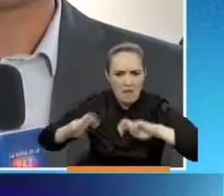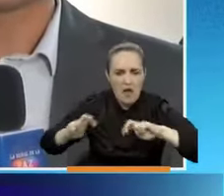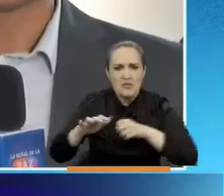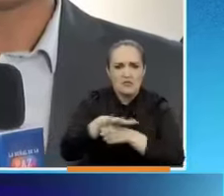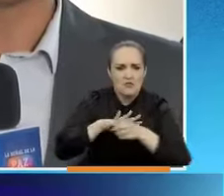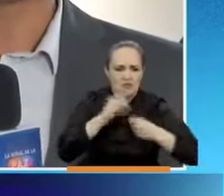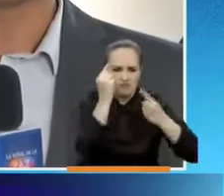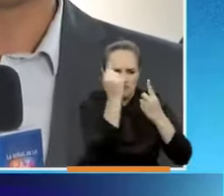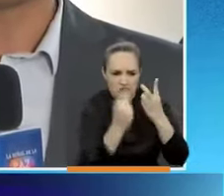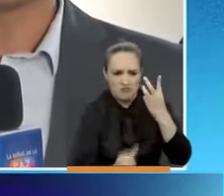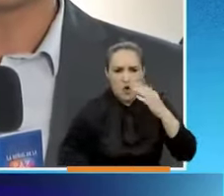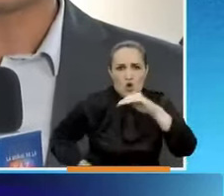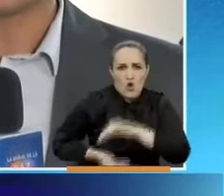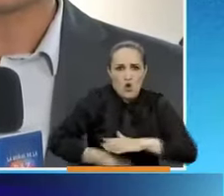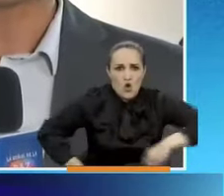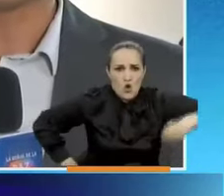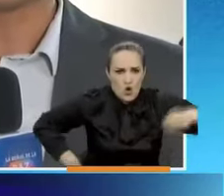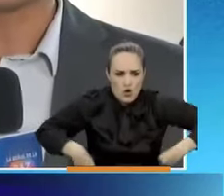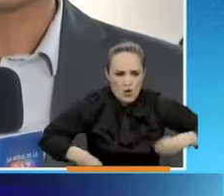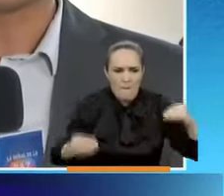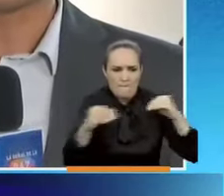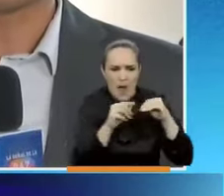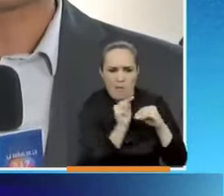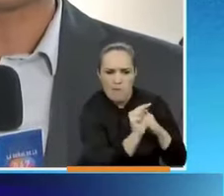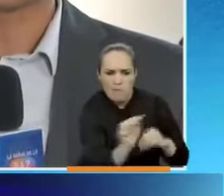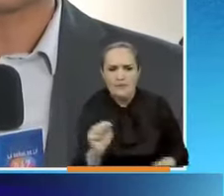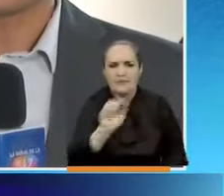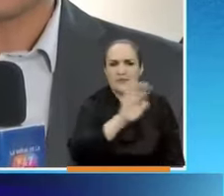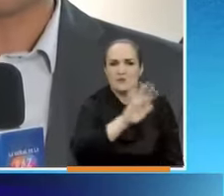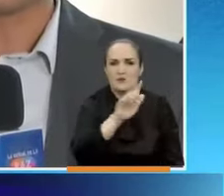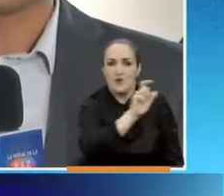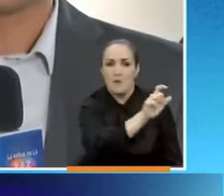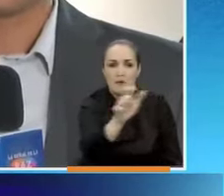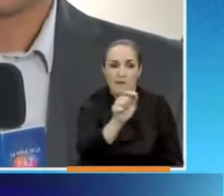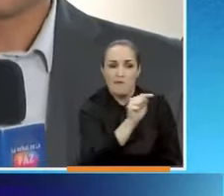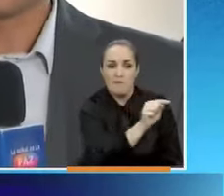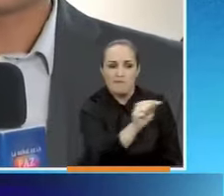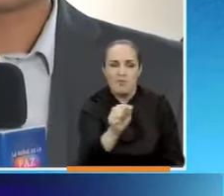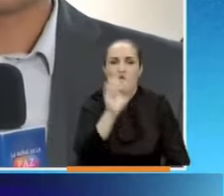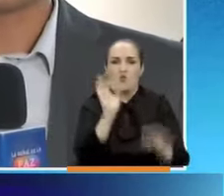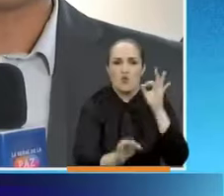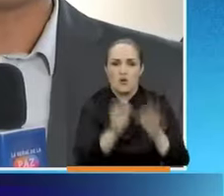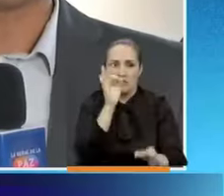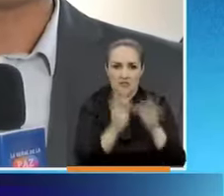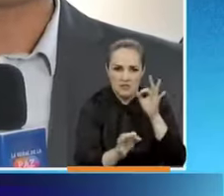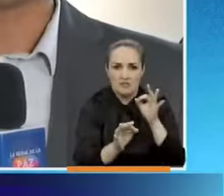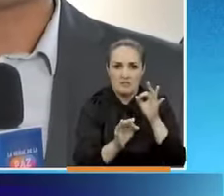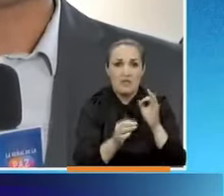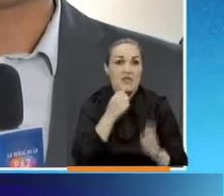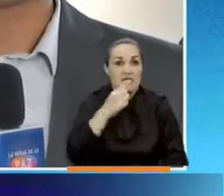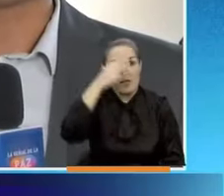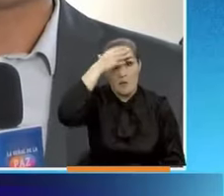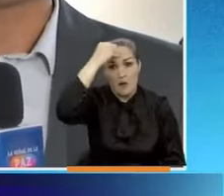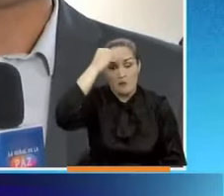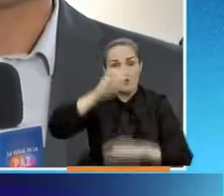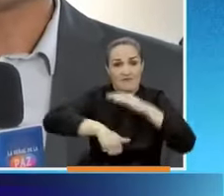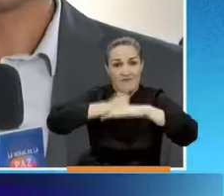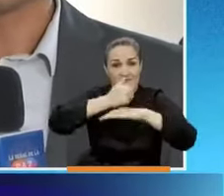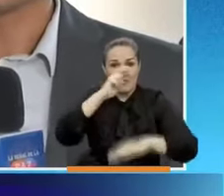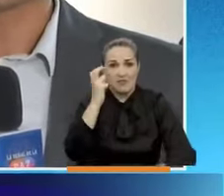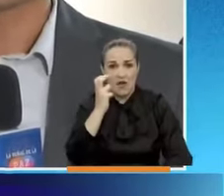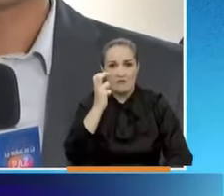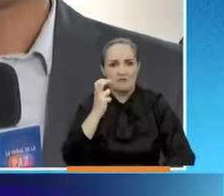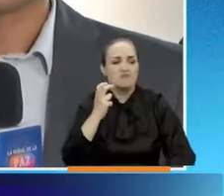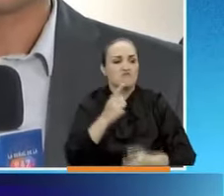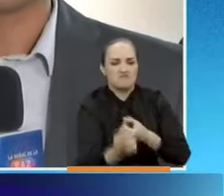hechos de corrupción y que se vincularía a 55 personas a juicios. Lo que se sabe en este momento es que varias de estas personas